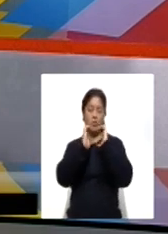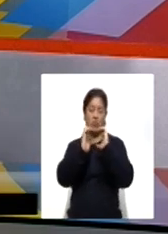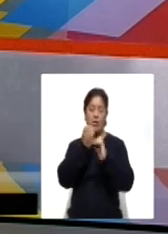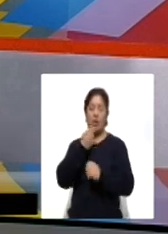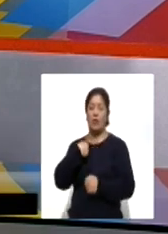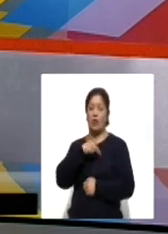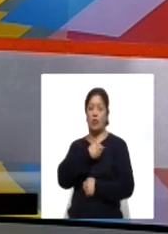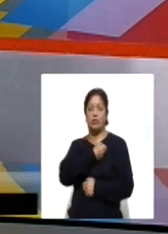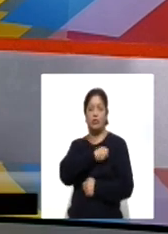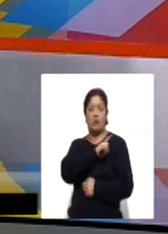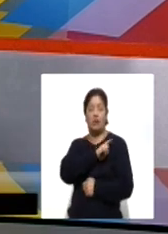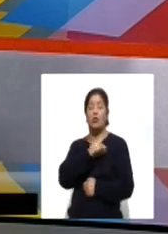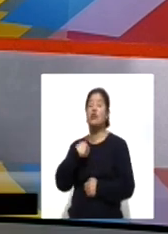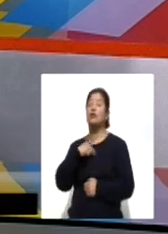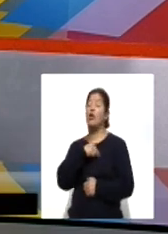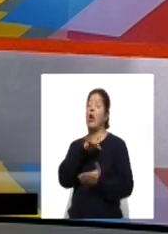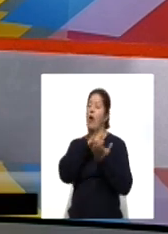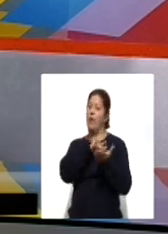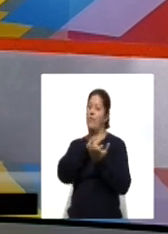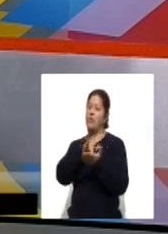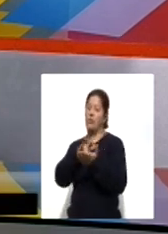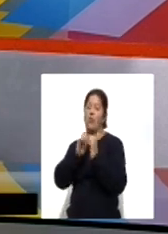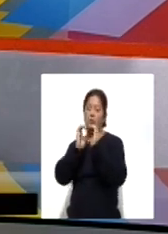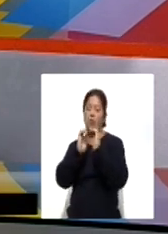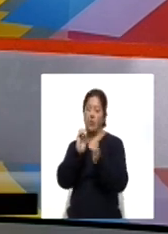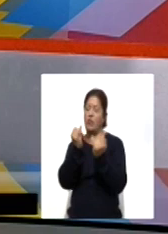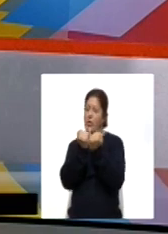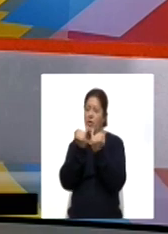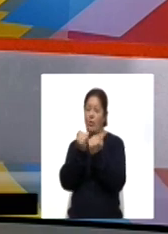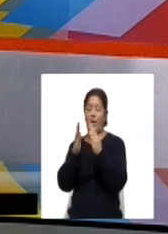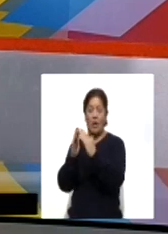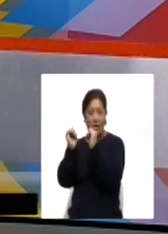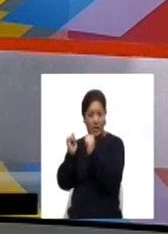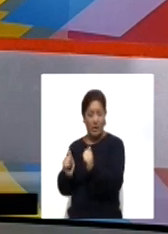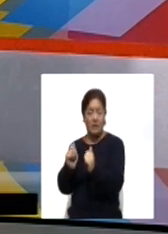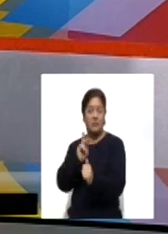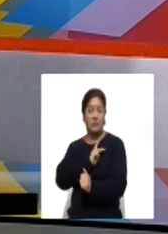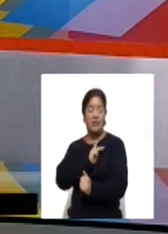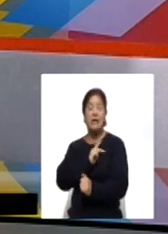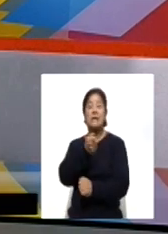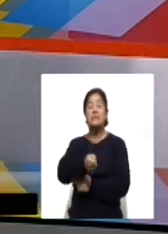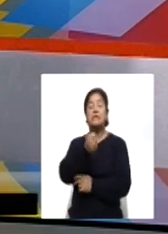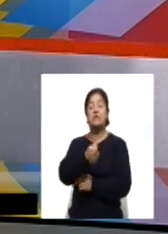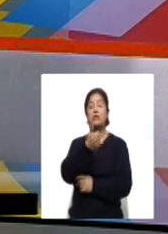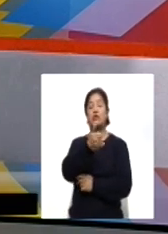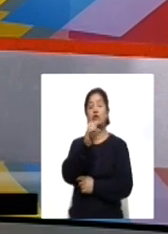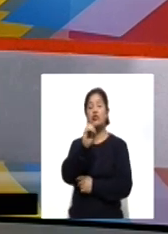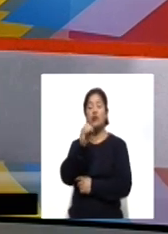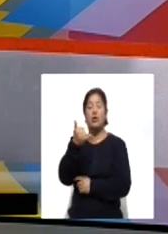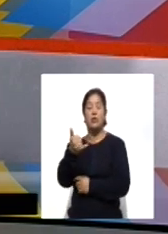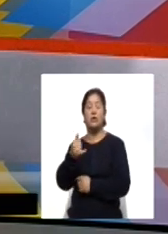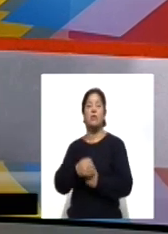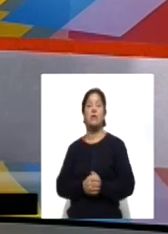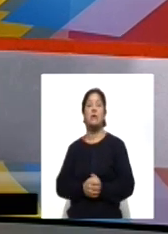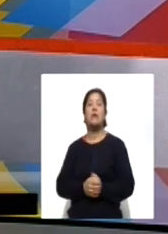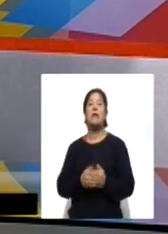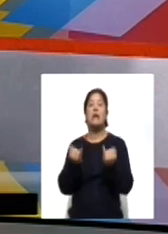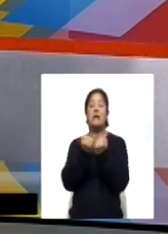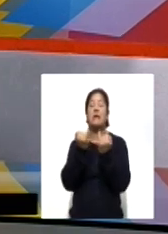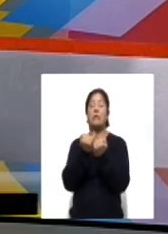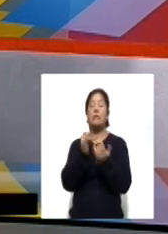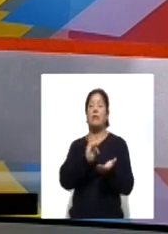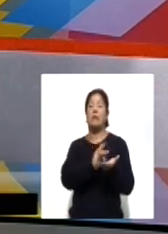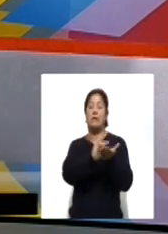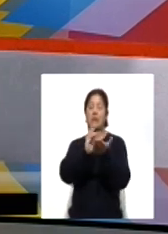salud. Nosotros les vamos a apoyar cuidándonos también, quedándonos en casa. Saludos para Joy Ortega y también muchísimas gracias por